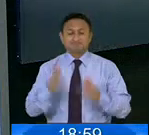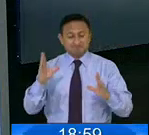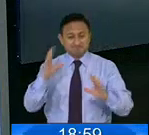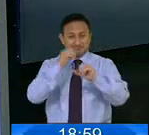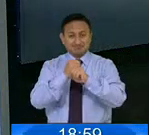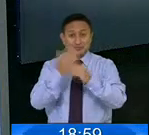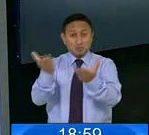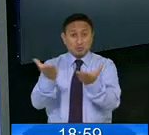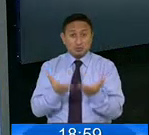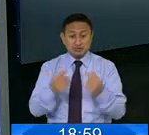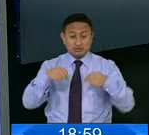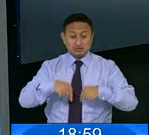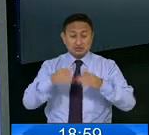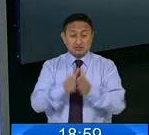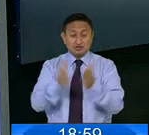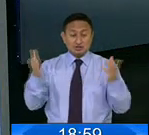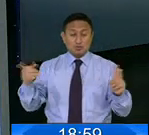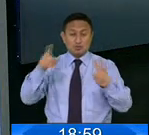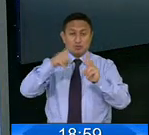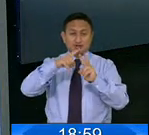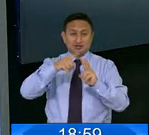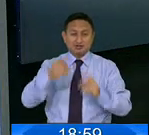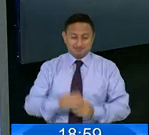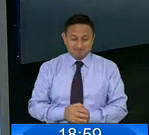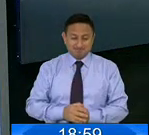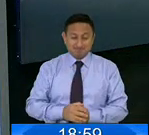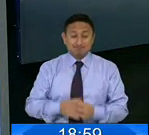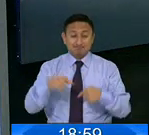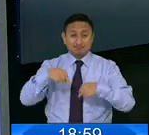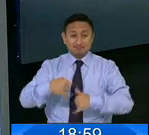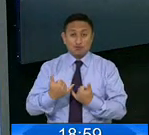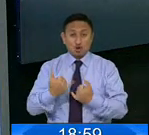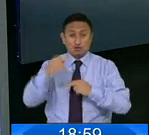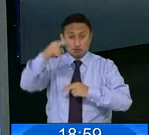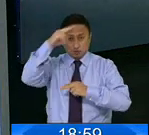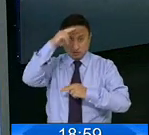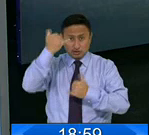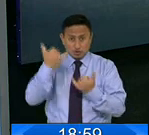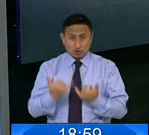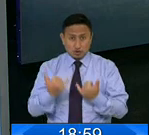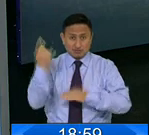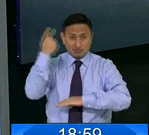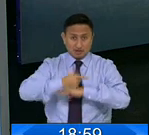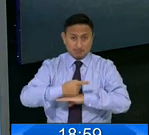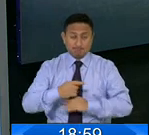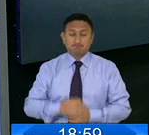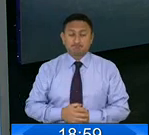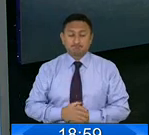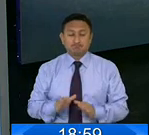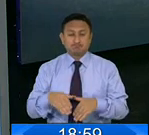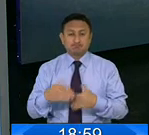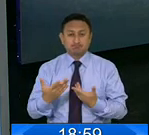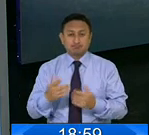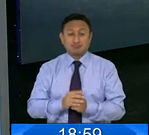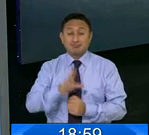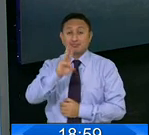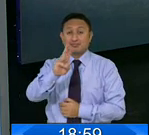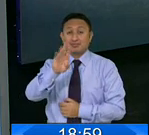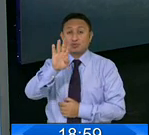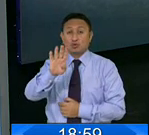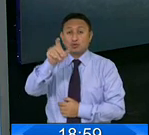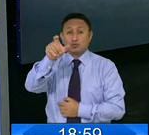Buenas noches, bienvenidos a la emisión estelar del Comercio TV. Esta es la noticia destacada del día. Al menos